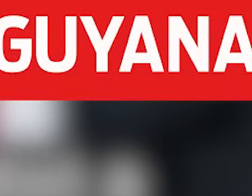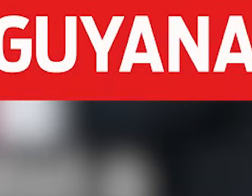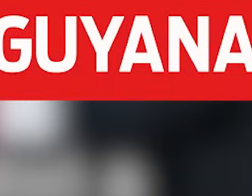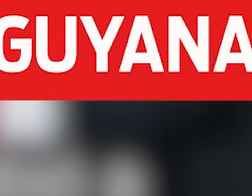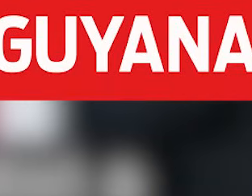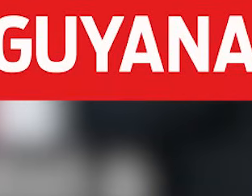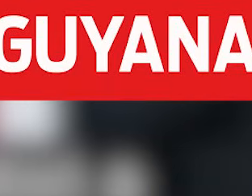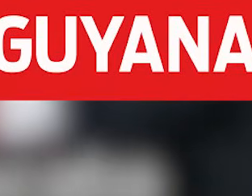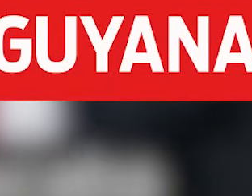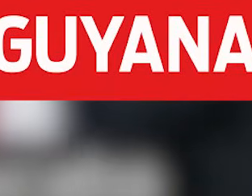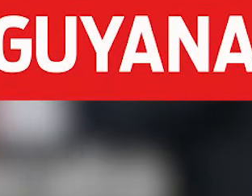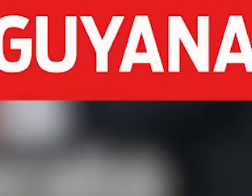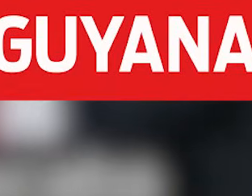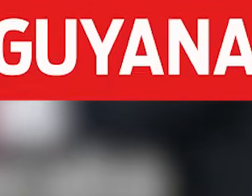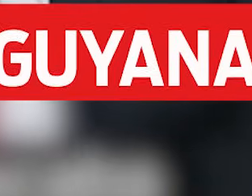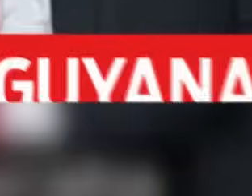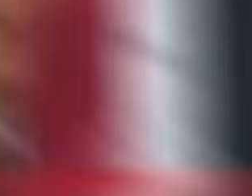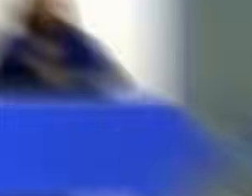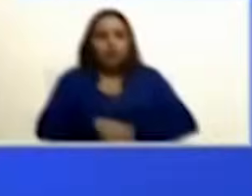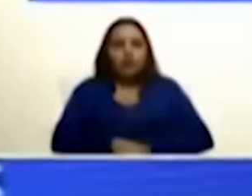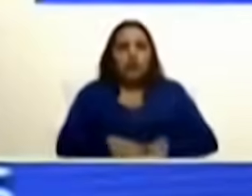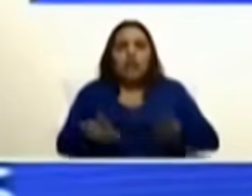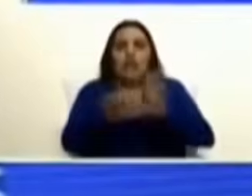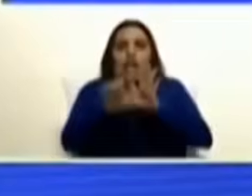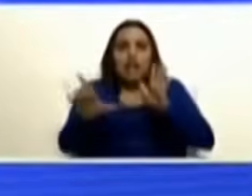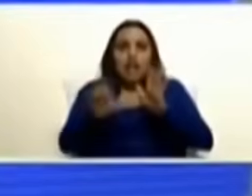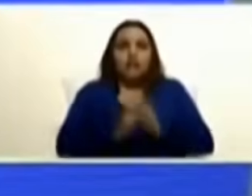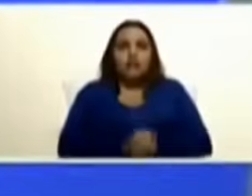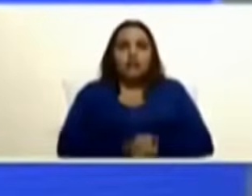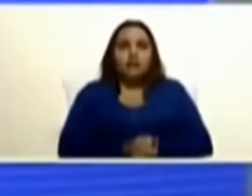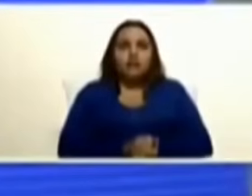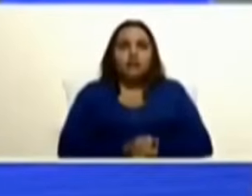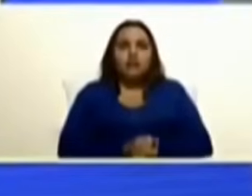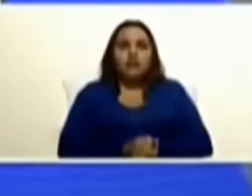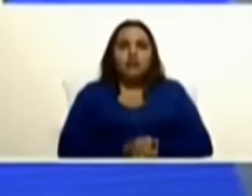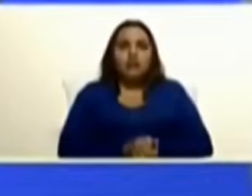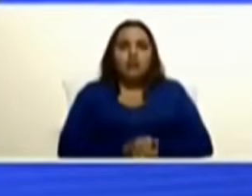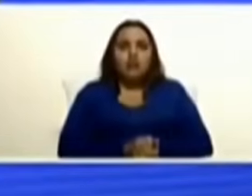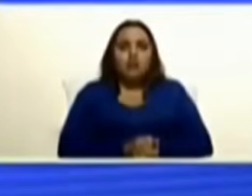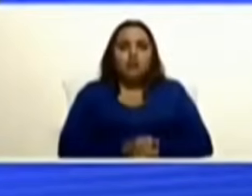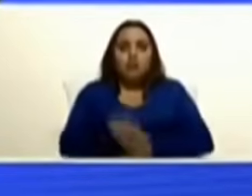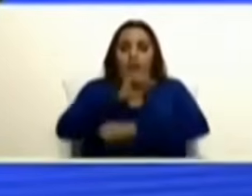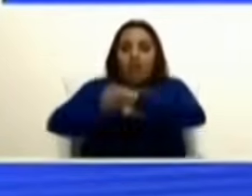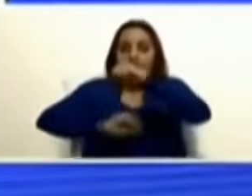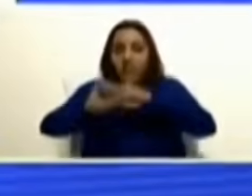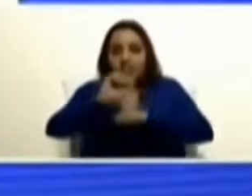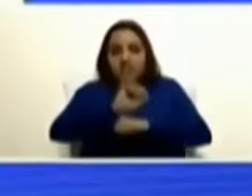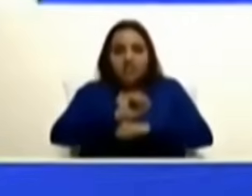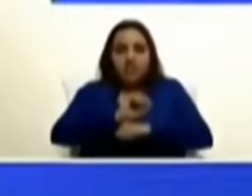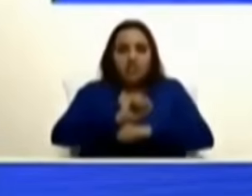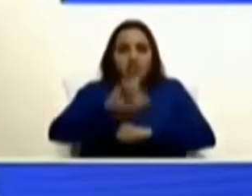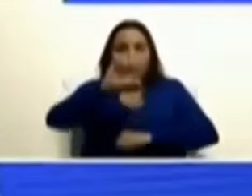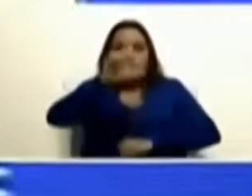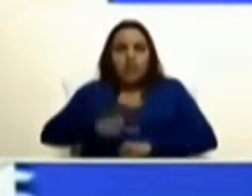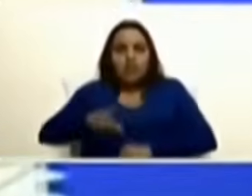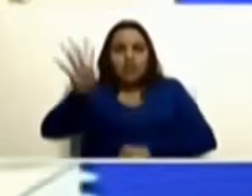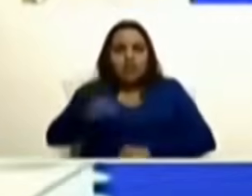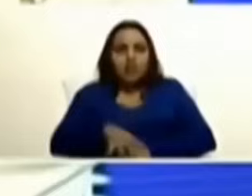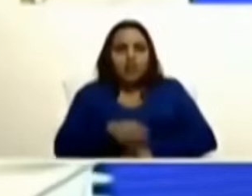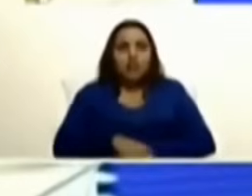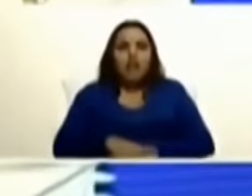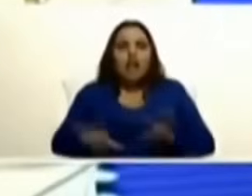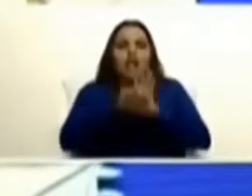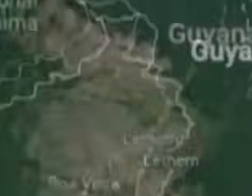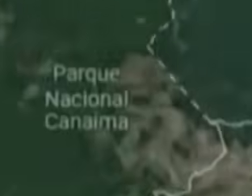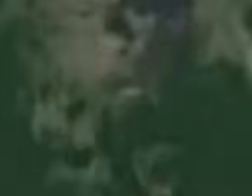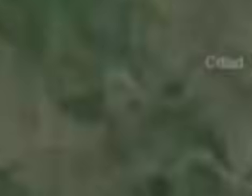Nuevo conflicto entre Venezuela y Guyana. El presidente de Venezuela, Nicolás Maduro, desencadenó una fuerte reacción por parte del gobierno